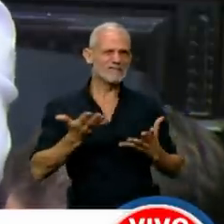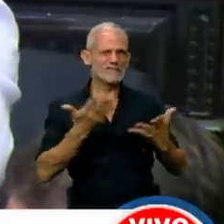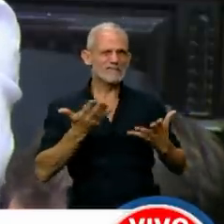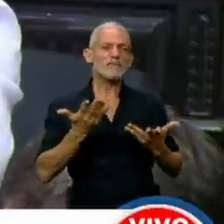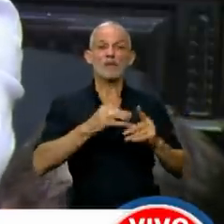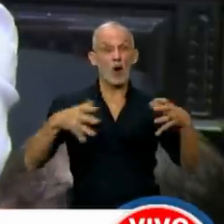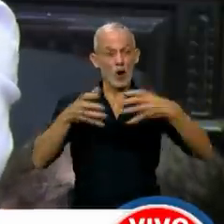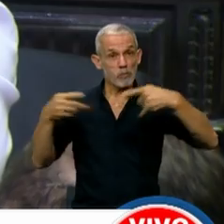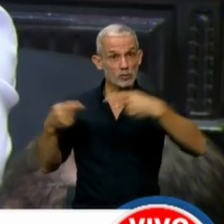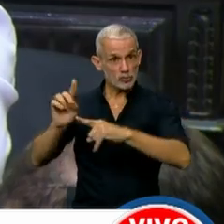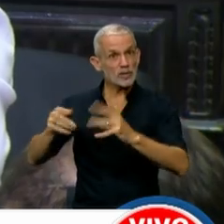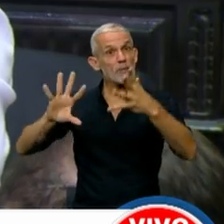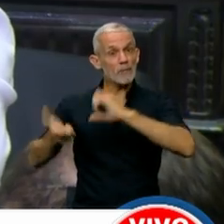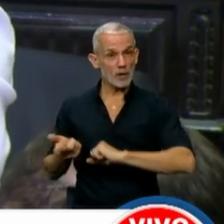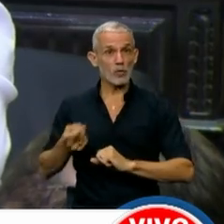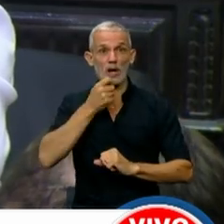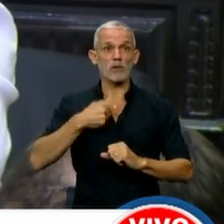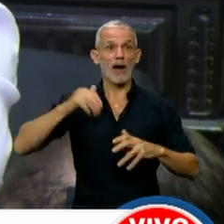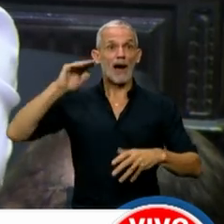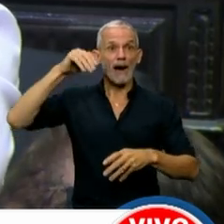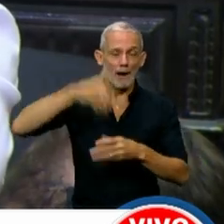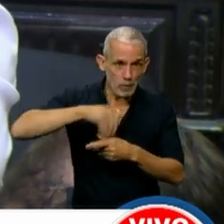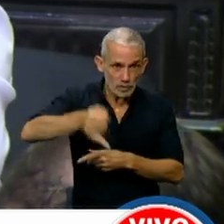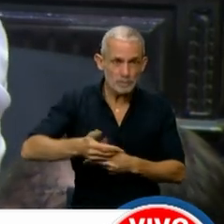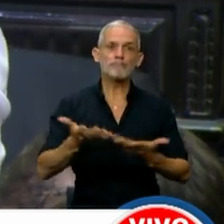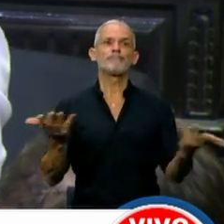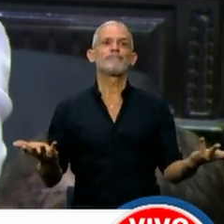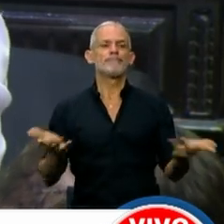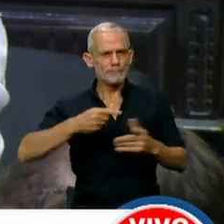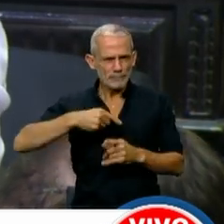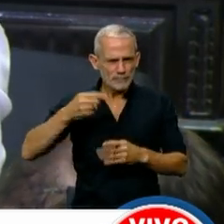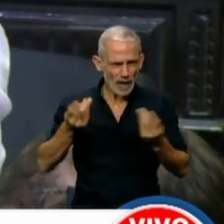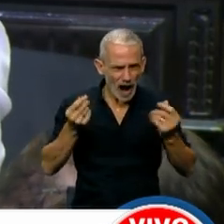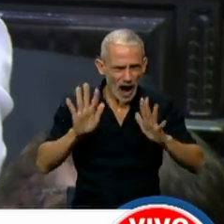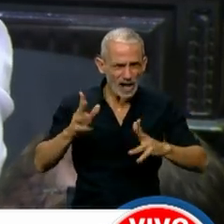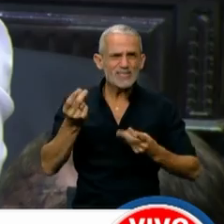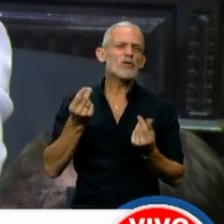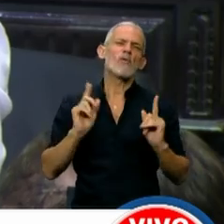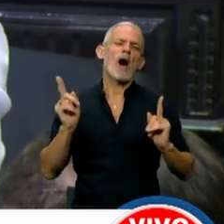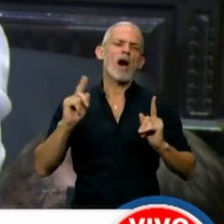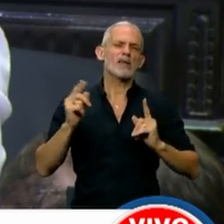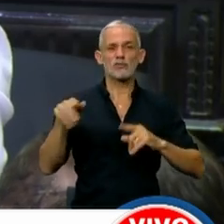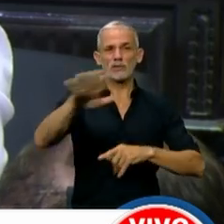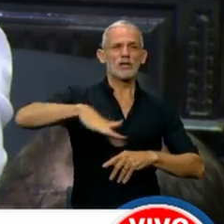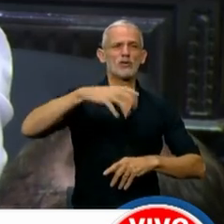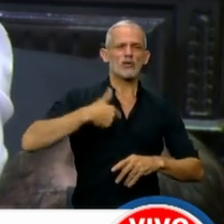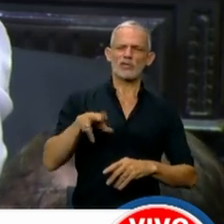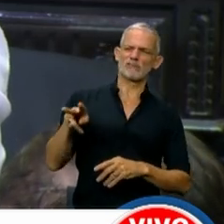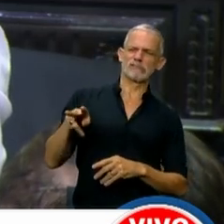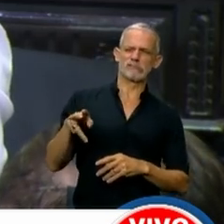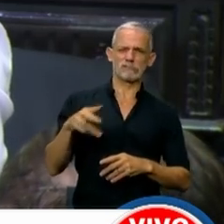a la oposición se accede a eso porque también hace que pierda legitimidad por eso quiero